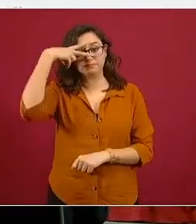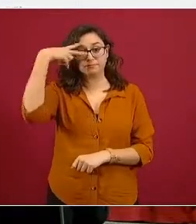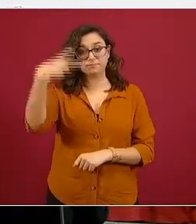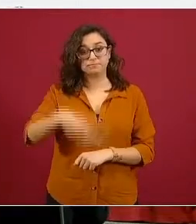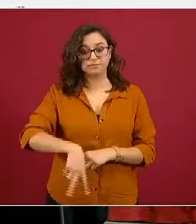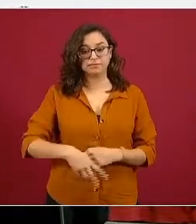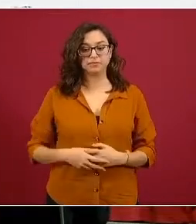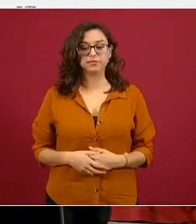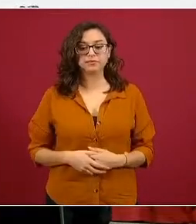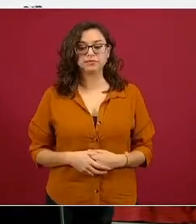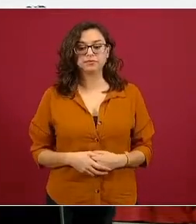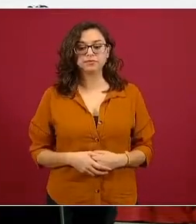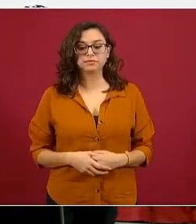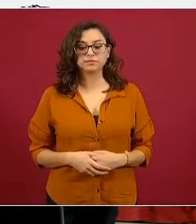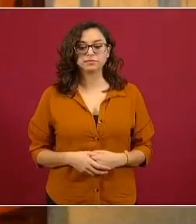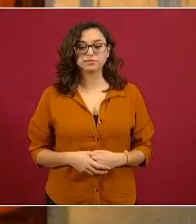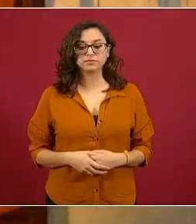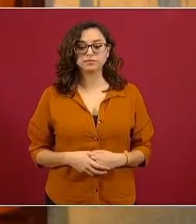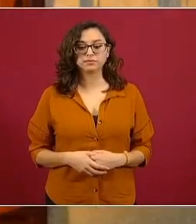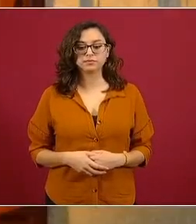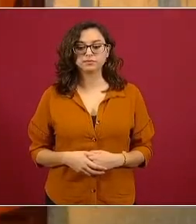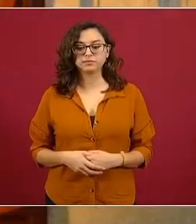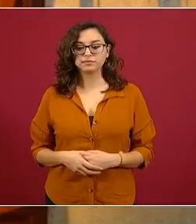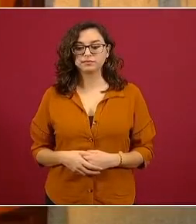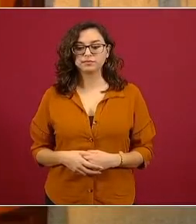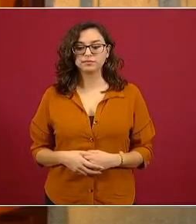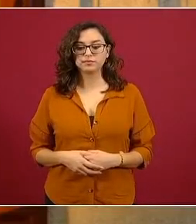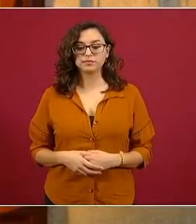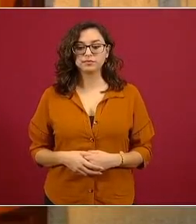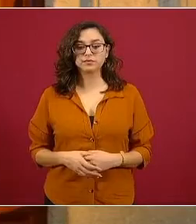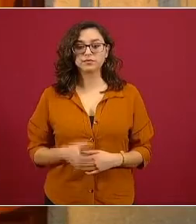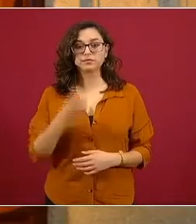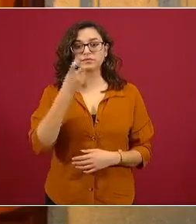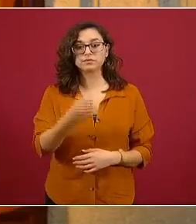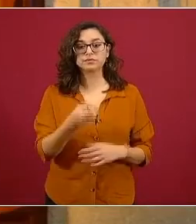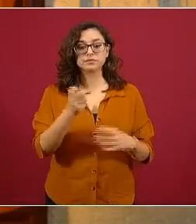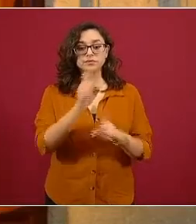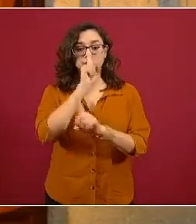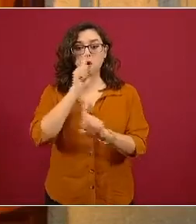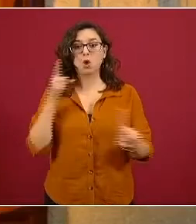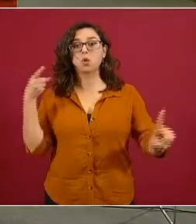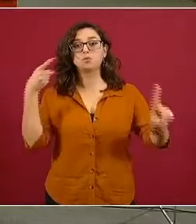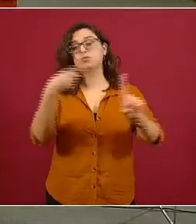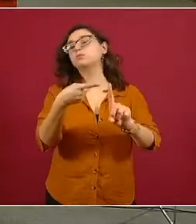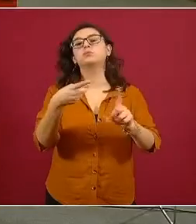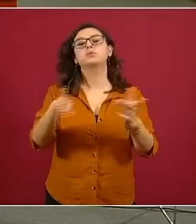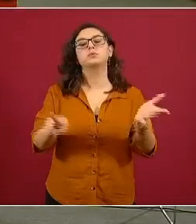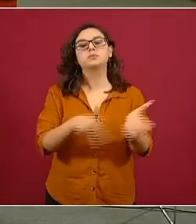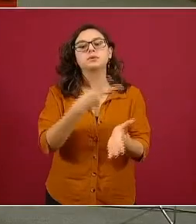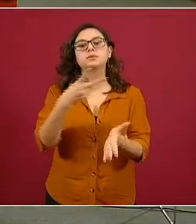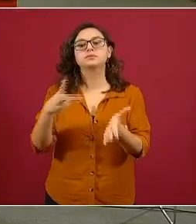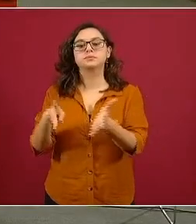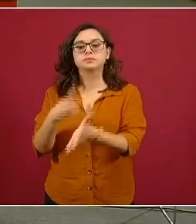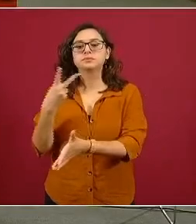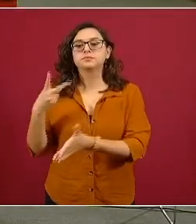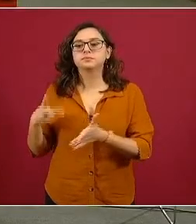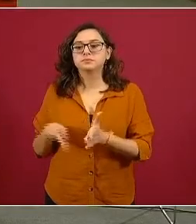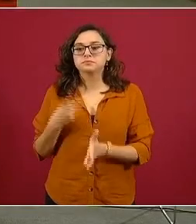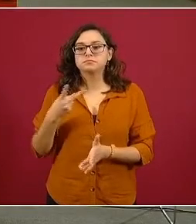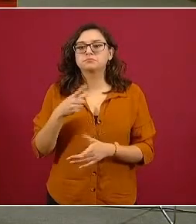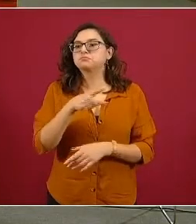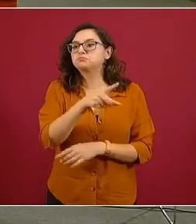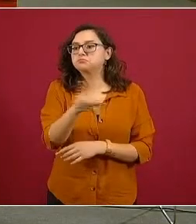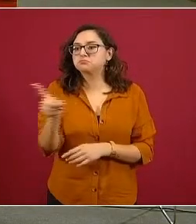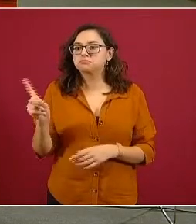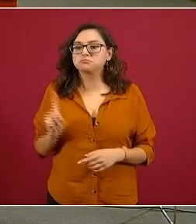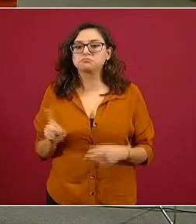Estos objetivos, en la siguiente por favor, han sido asumidos por los